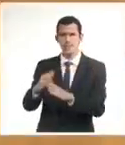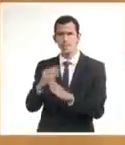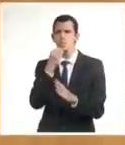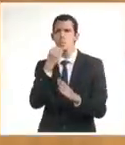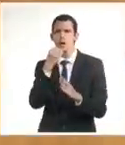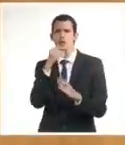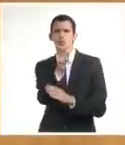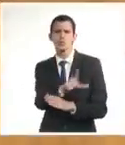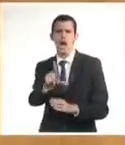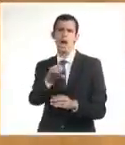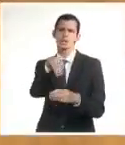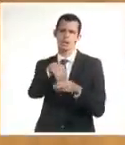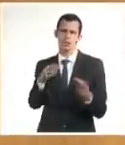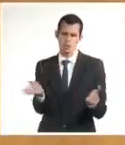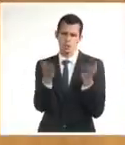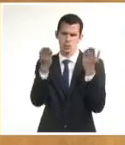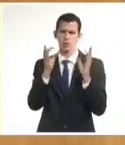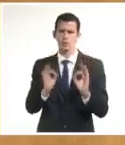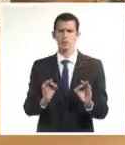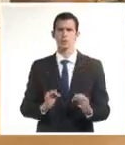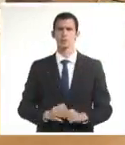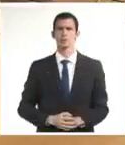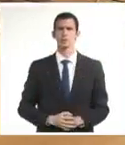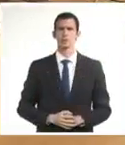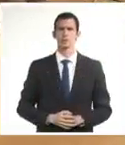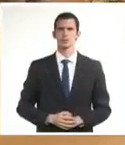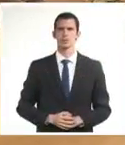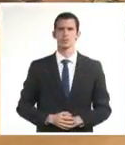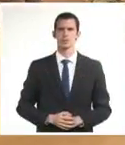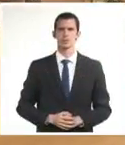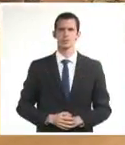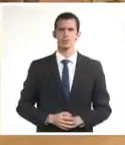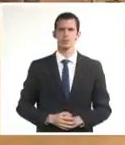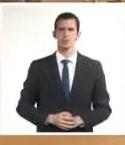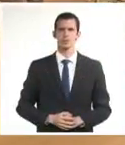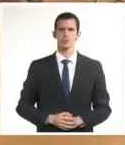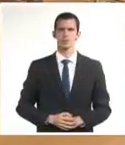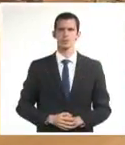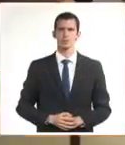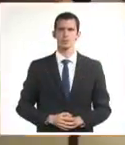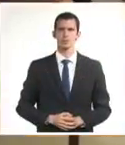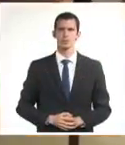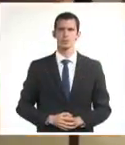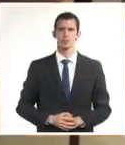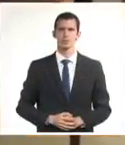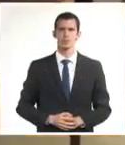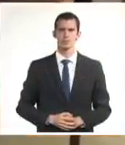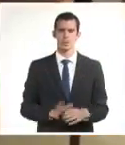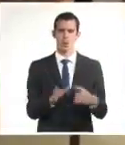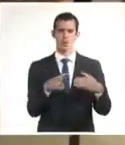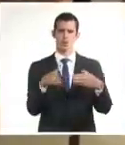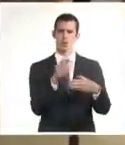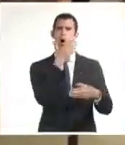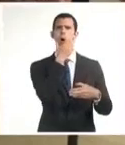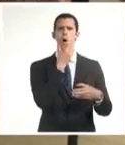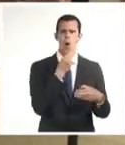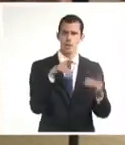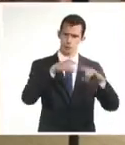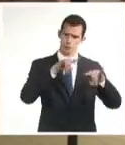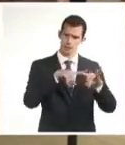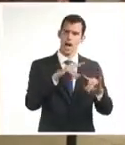desarrollarse. Y acompaña a la Sociedad Cultural José Martí y el Movimiento Juvenil Martiano en el empeño de fomentar